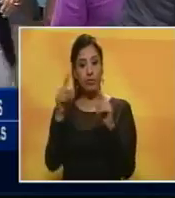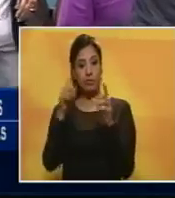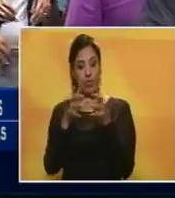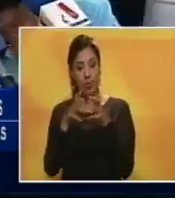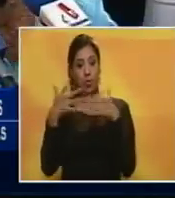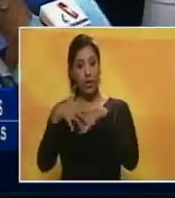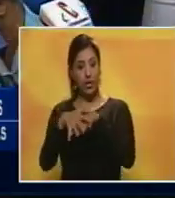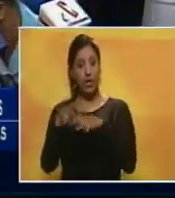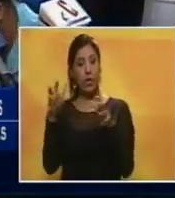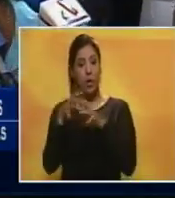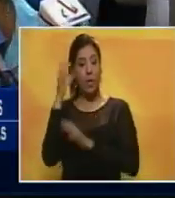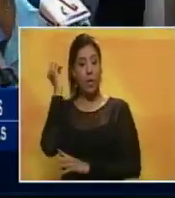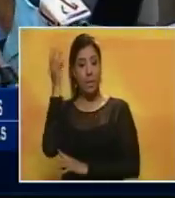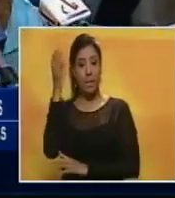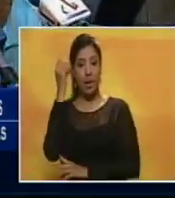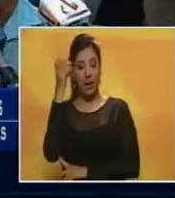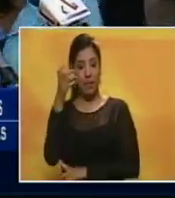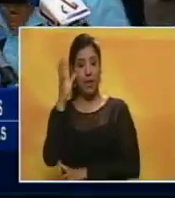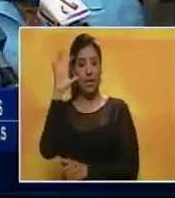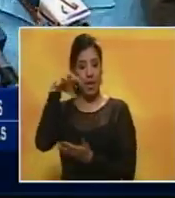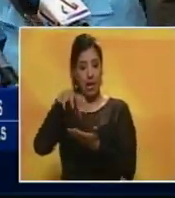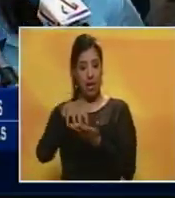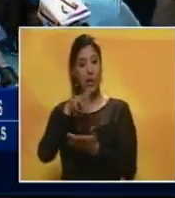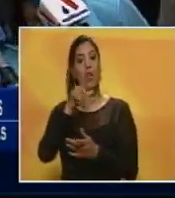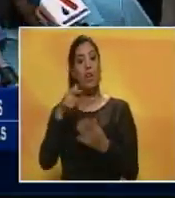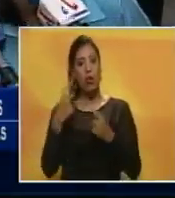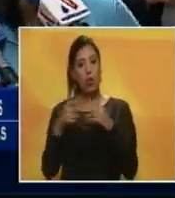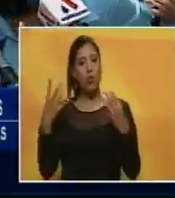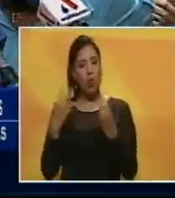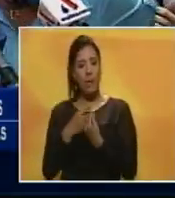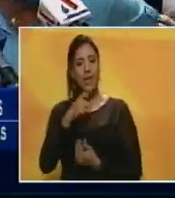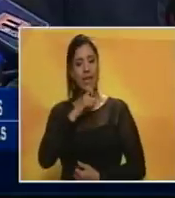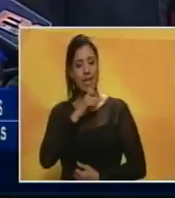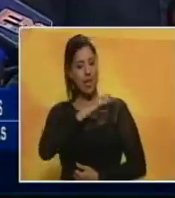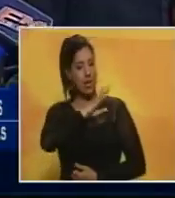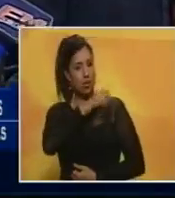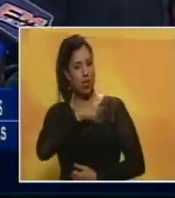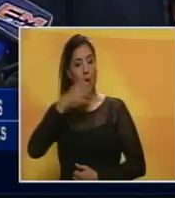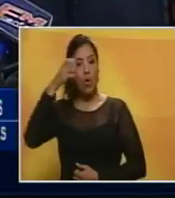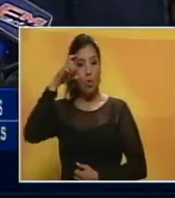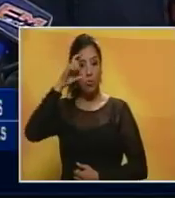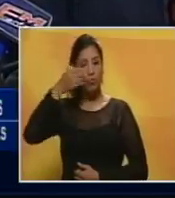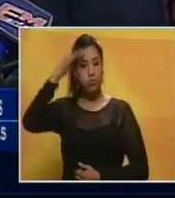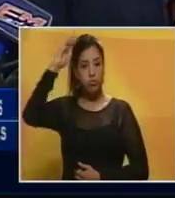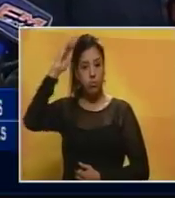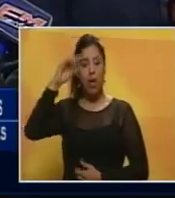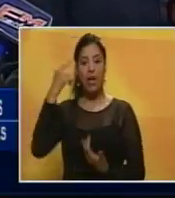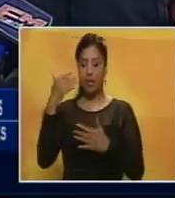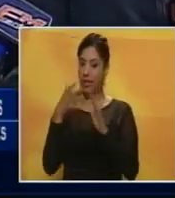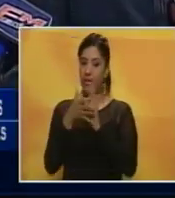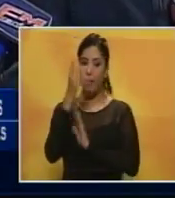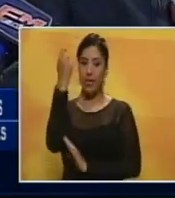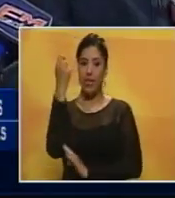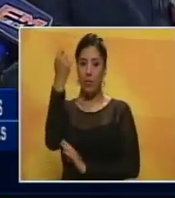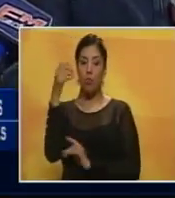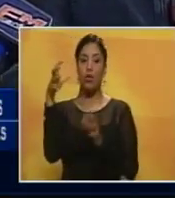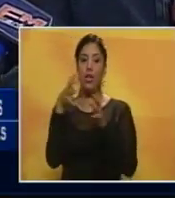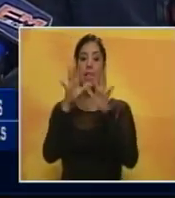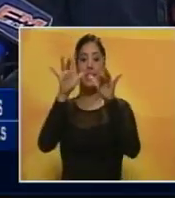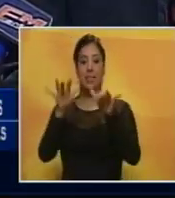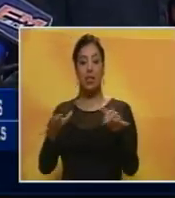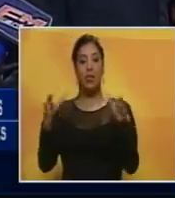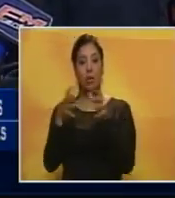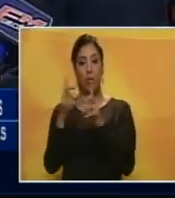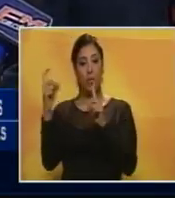de los integrantes del bloque parlamentario de Aragua y en compañía de Henry Ramos Ayub, diputado a la Asamblea Nacional y